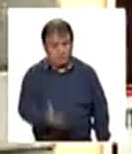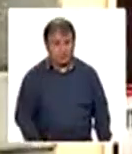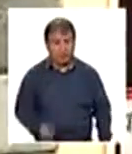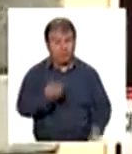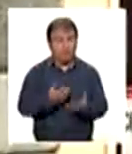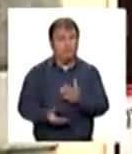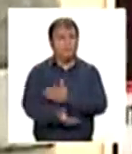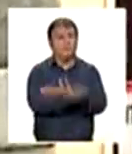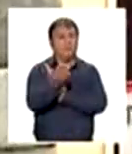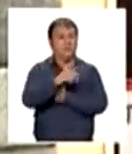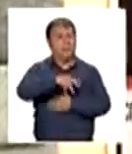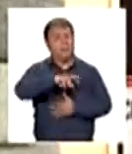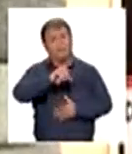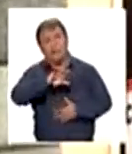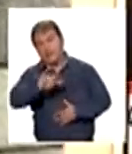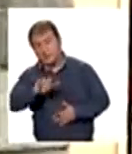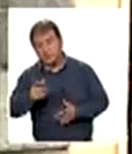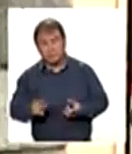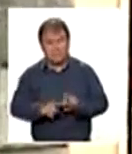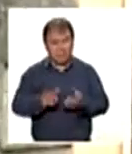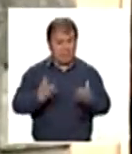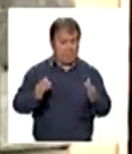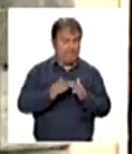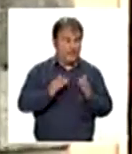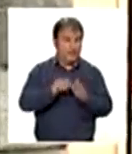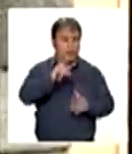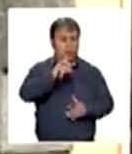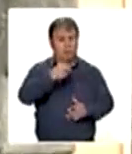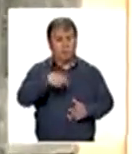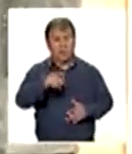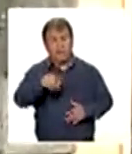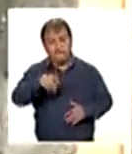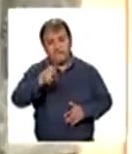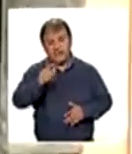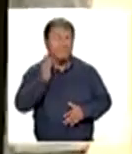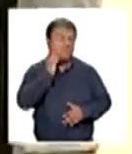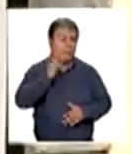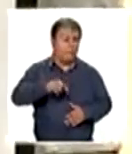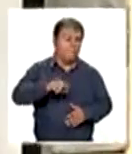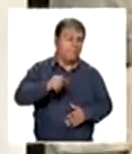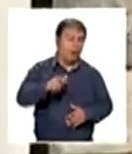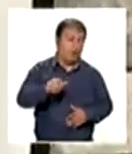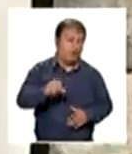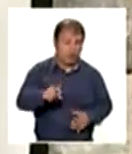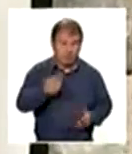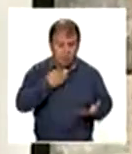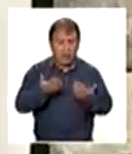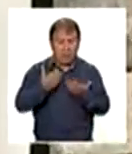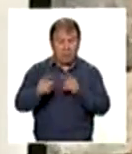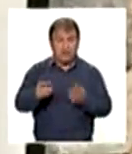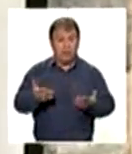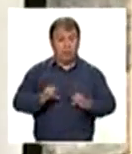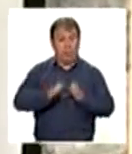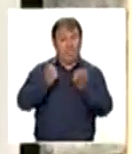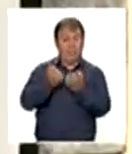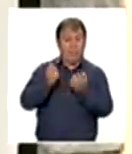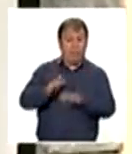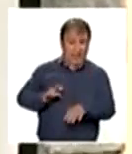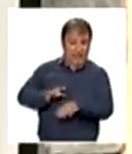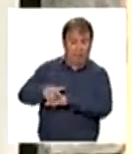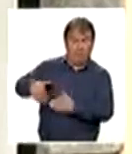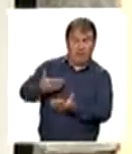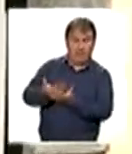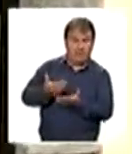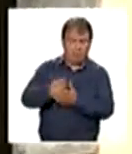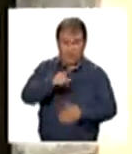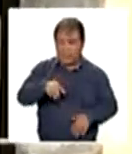Buenos días, Mari, Sigrid. Es verdad, estamos en la casa de Doña Peta. Hemos venido aquí para poder conversar con ella. Sabemos que un equipo ha venido más temprano,